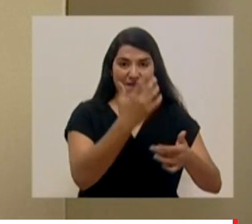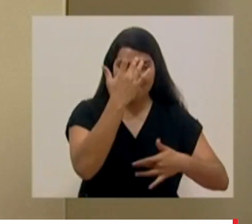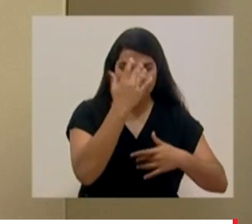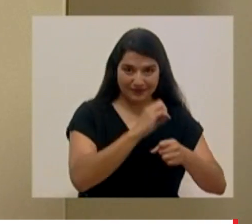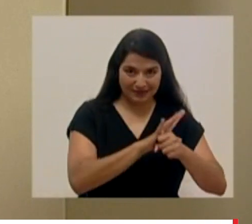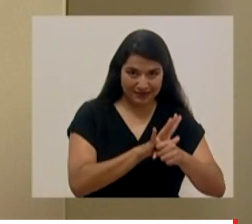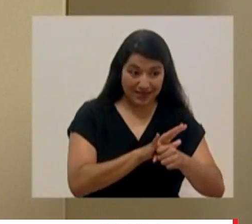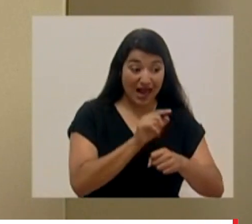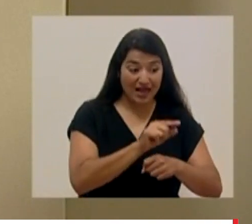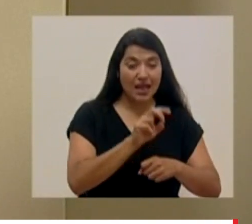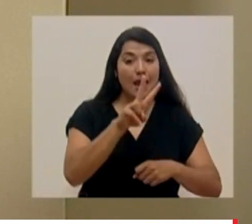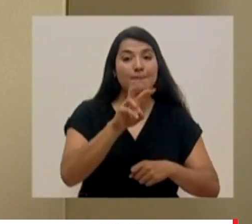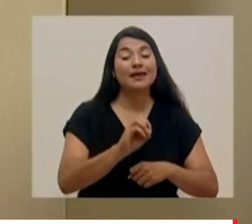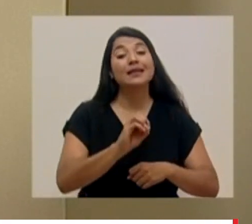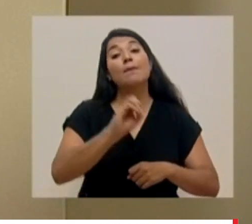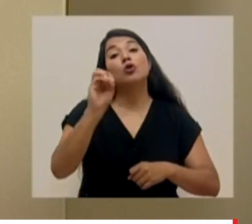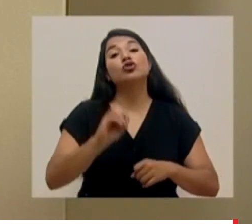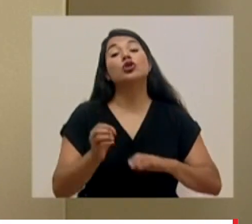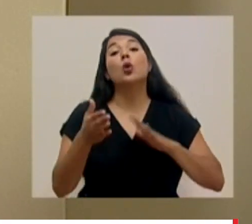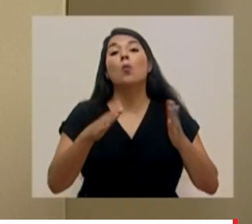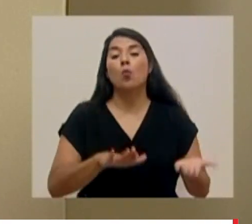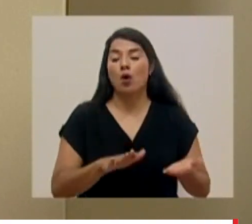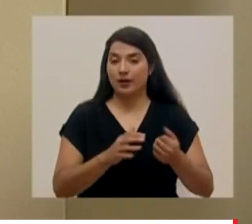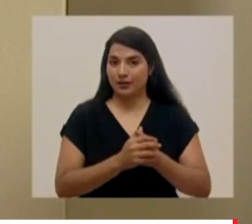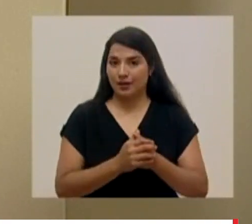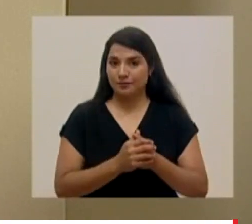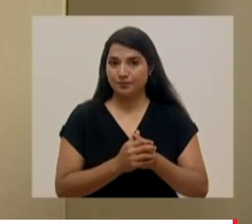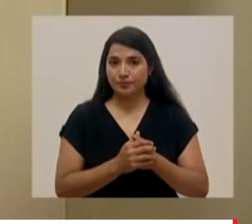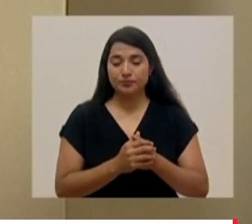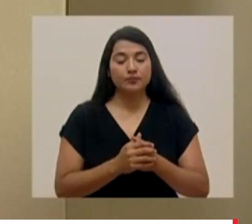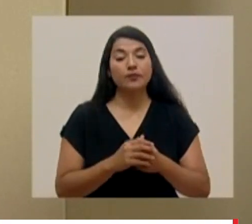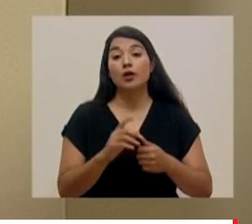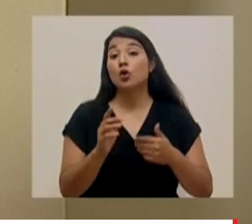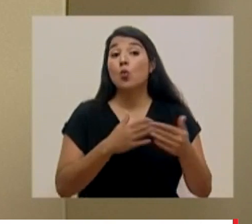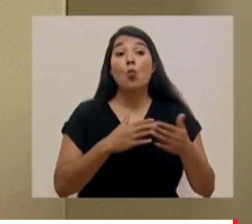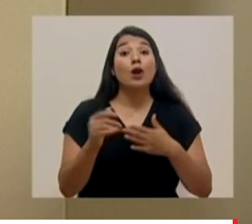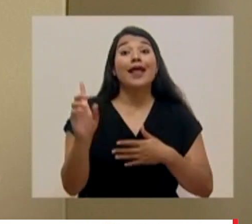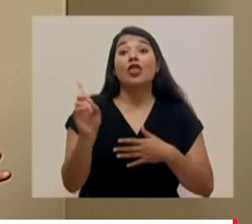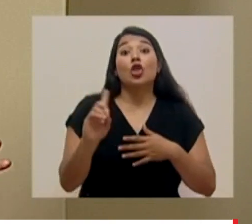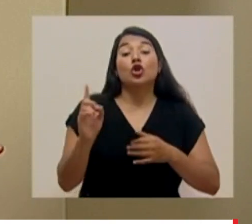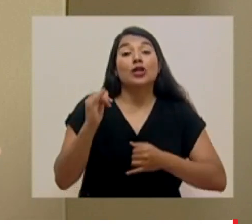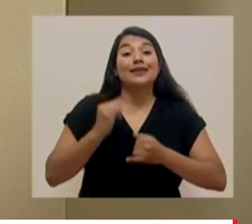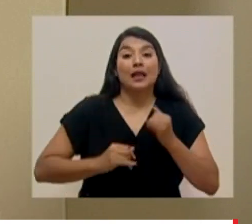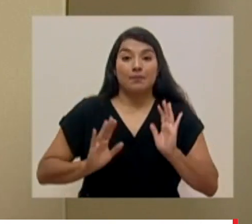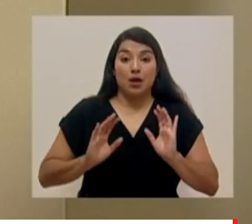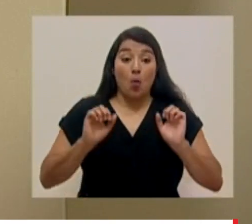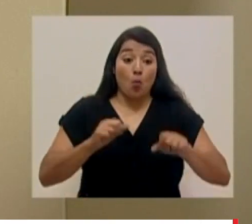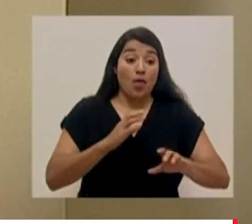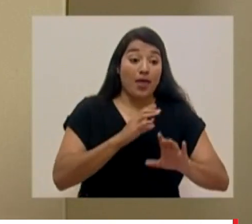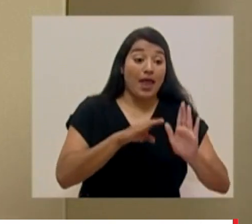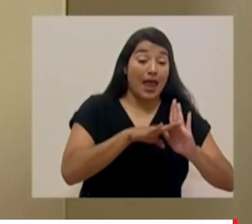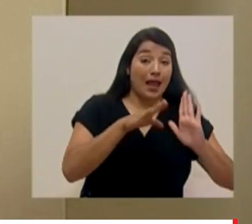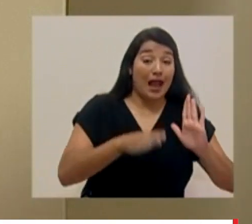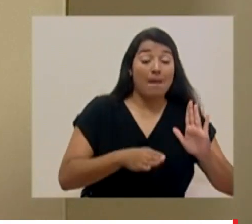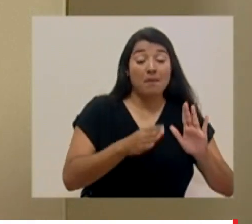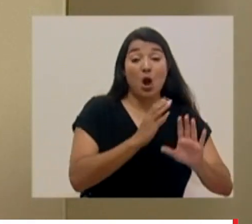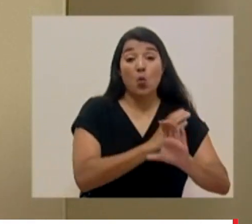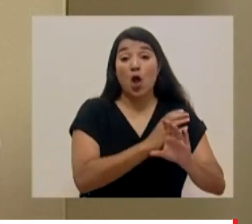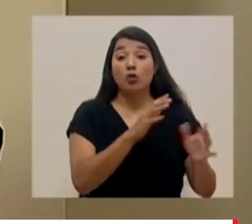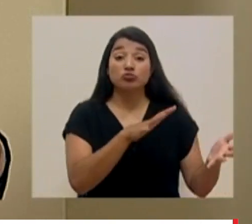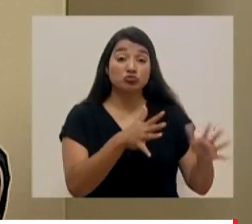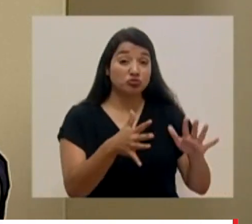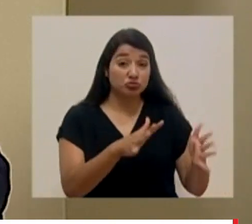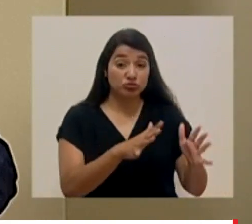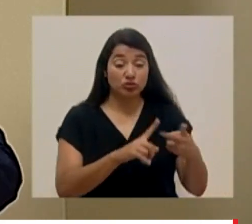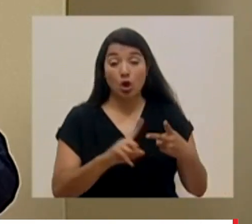fallecen. Y eso independientemente de dónde terminan en el hospital. Pueden que terminen en una cama de moderados,